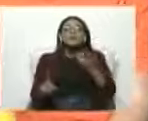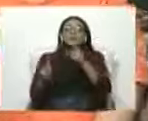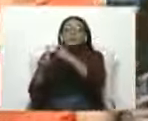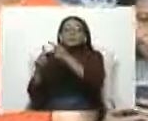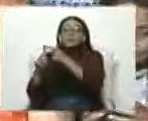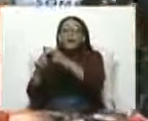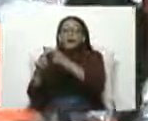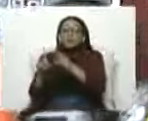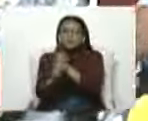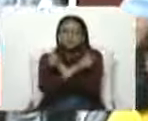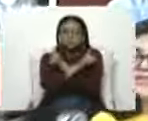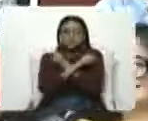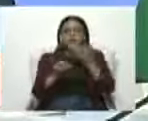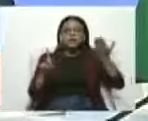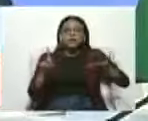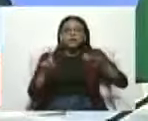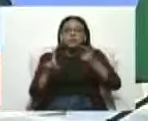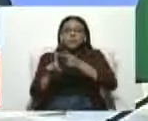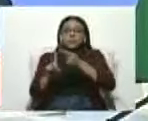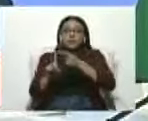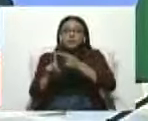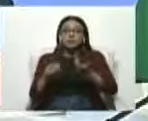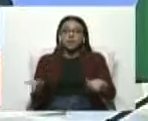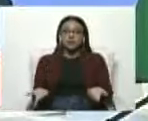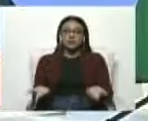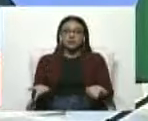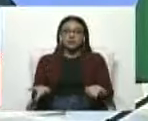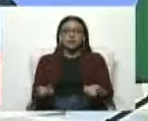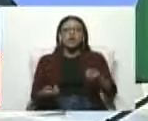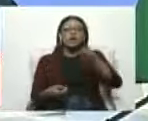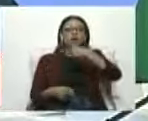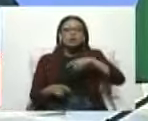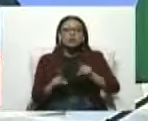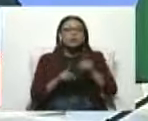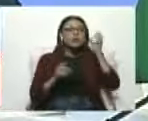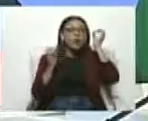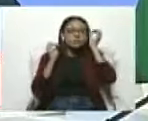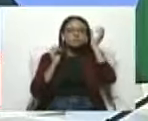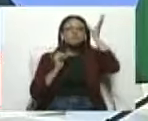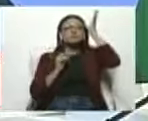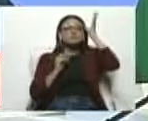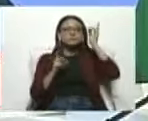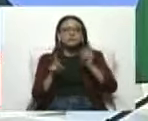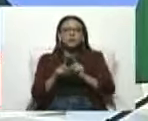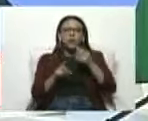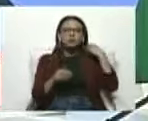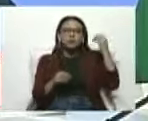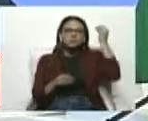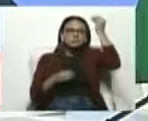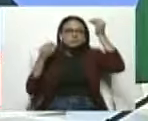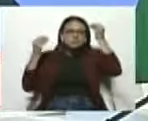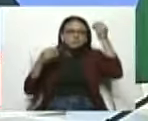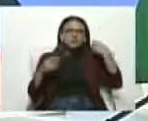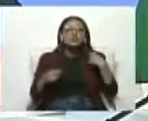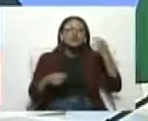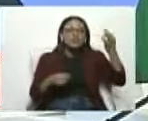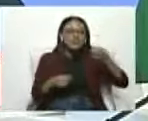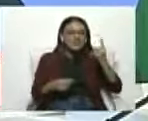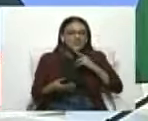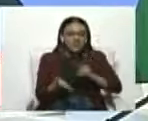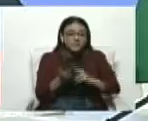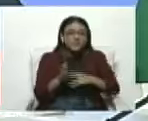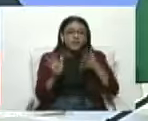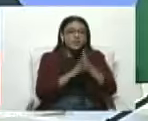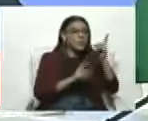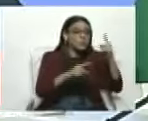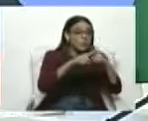Claro. A nosotros se nos ocurrió, dentro del primer 1x10 que arrancamos, incluir una persona que jamás haya votado por el